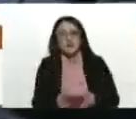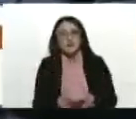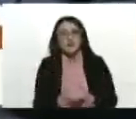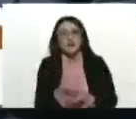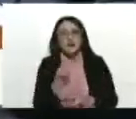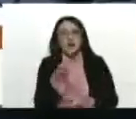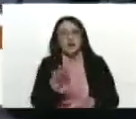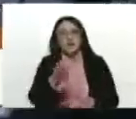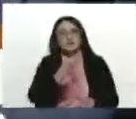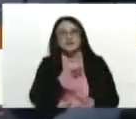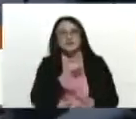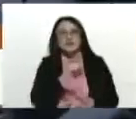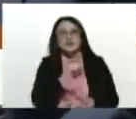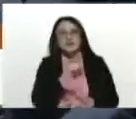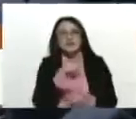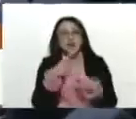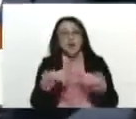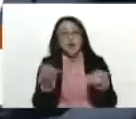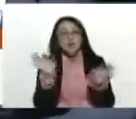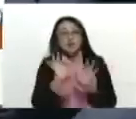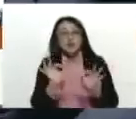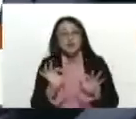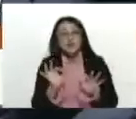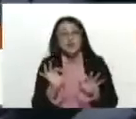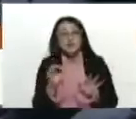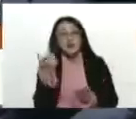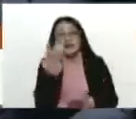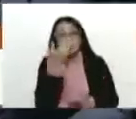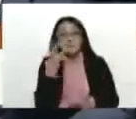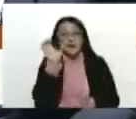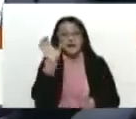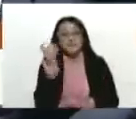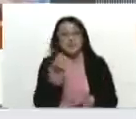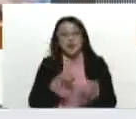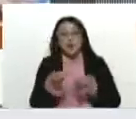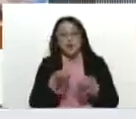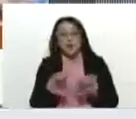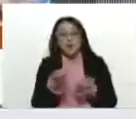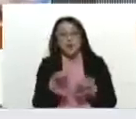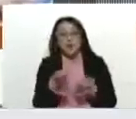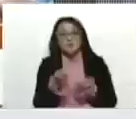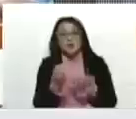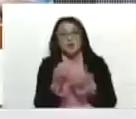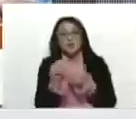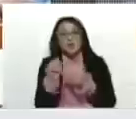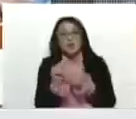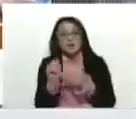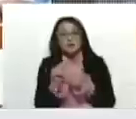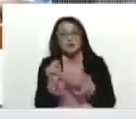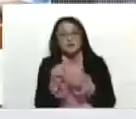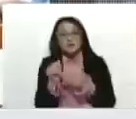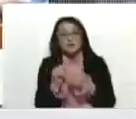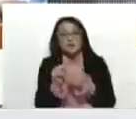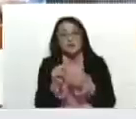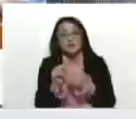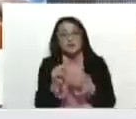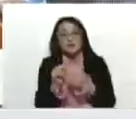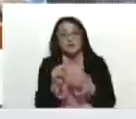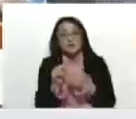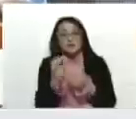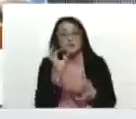no se entiende que otra forma de imperialismo económico es la dolarización que es la moneda